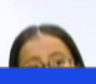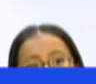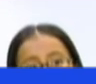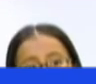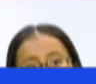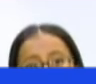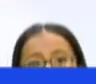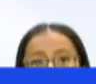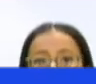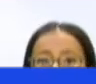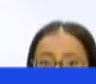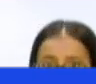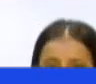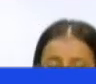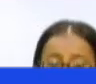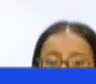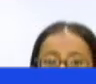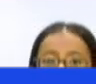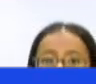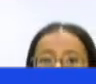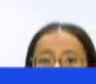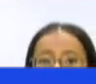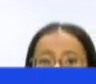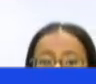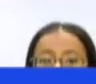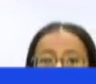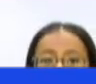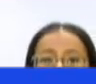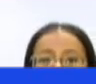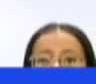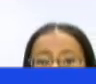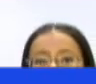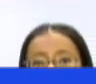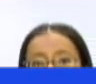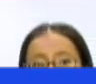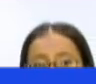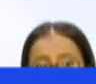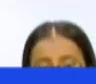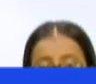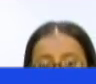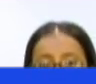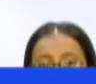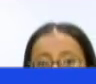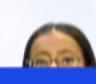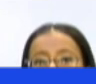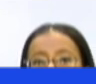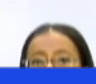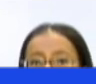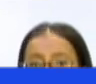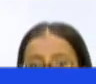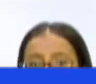política, condenado a 3 años de cárcel. Caso número